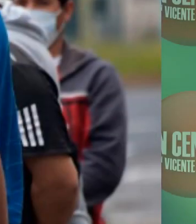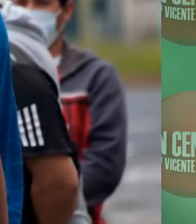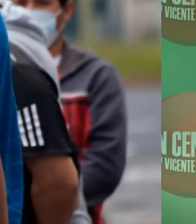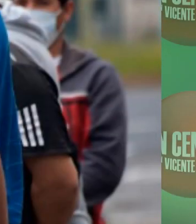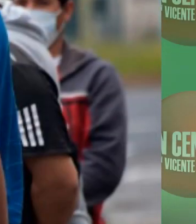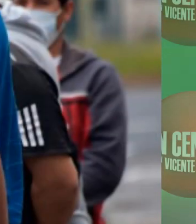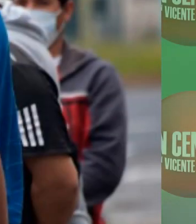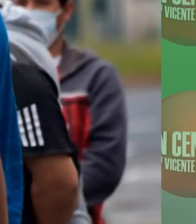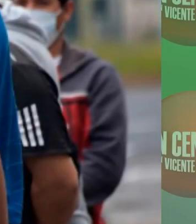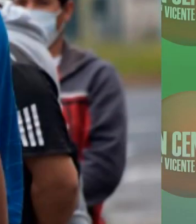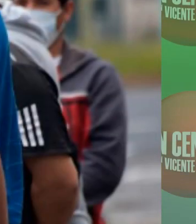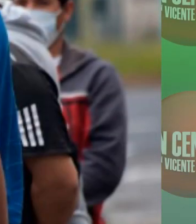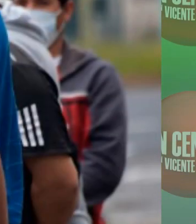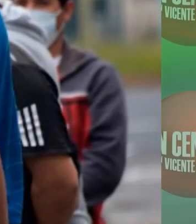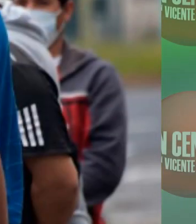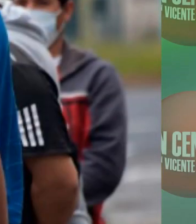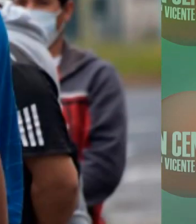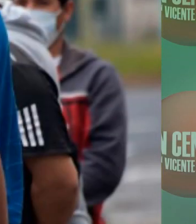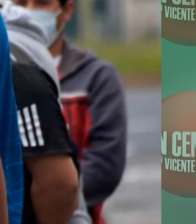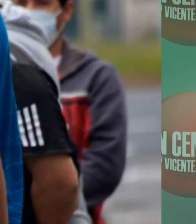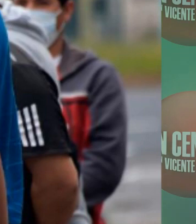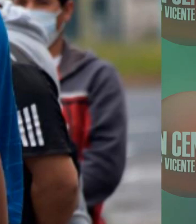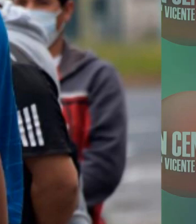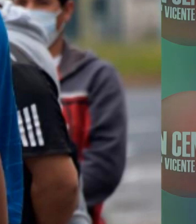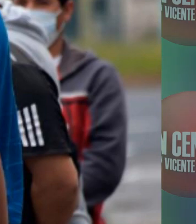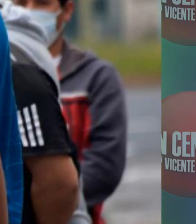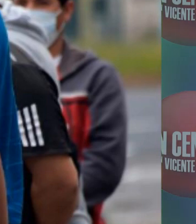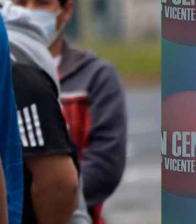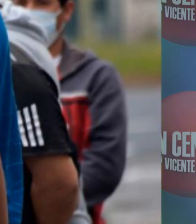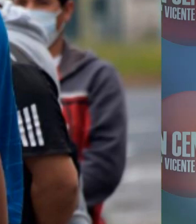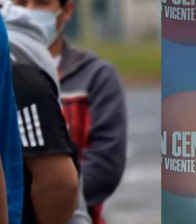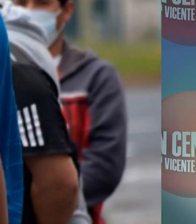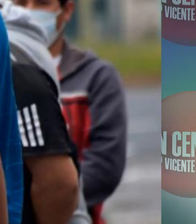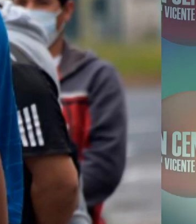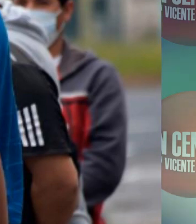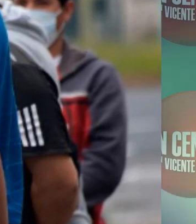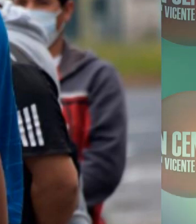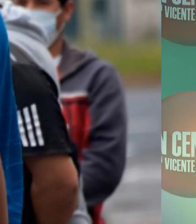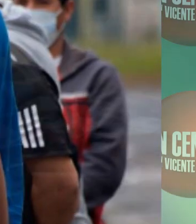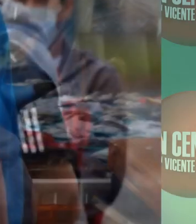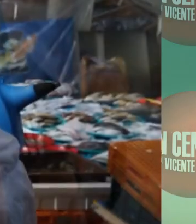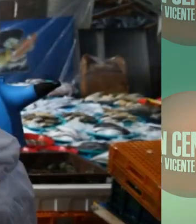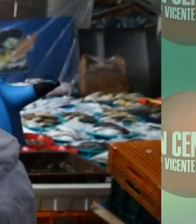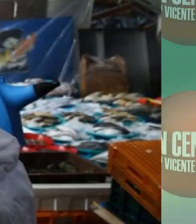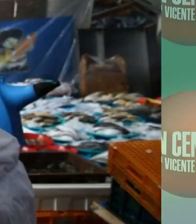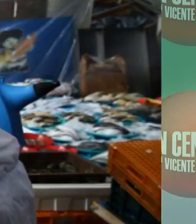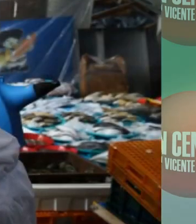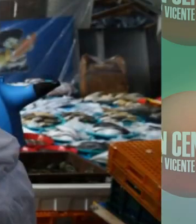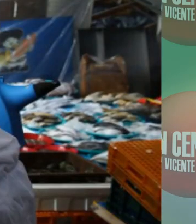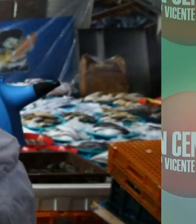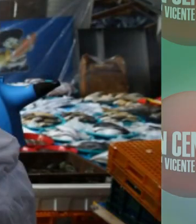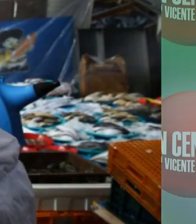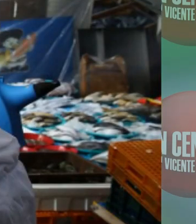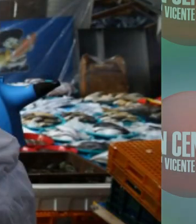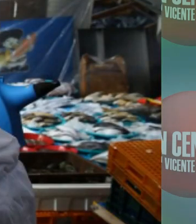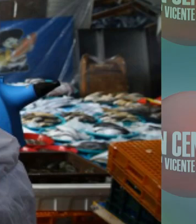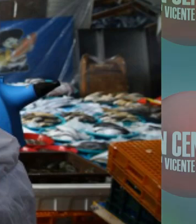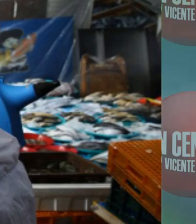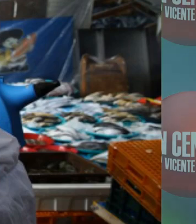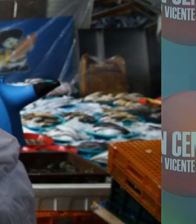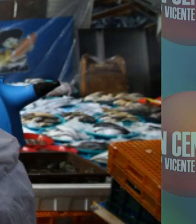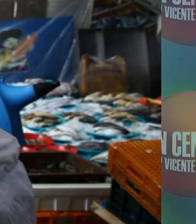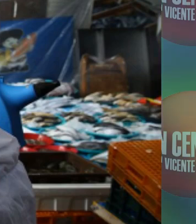es porque en la medida en que haya brotes, epidemias en los restos de los países, esta epidemia se va a